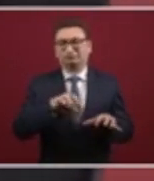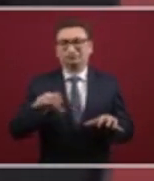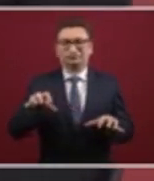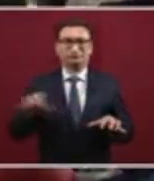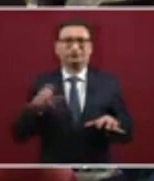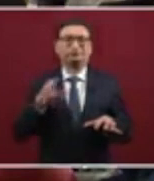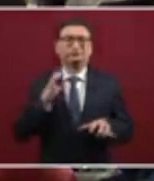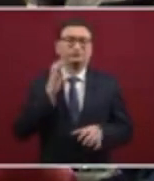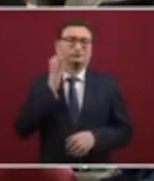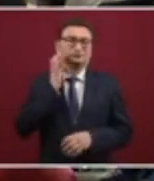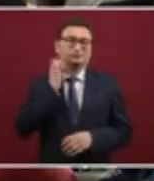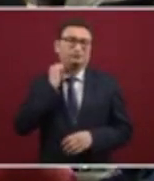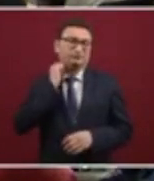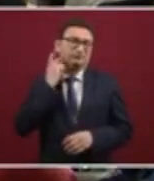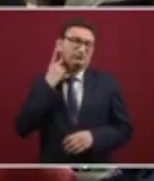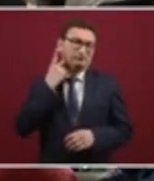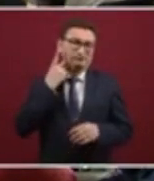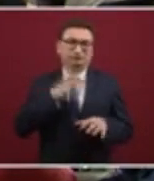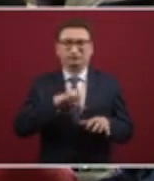legislaturas locales,